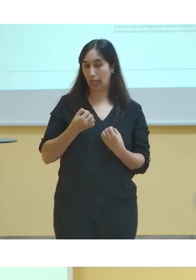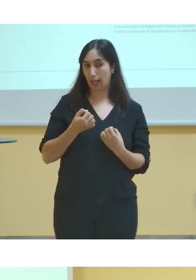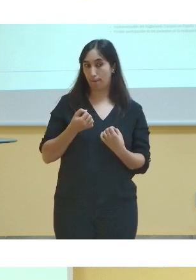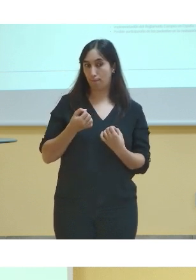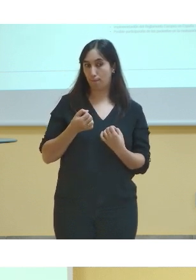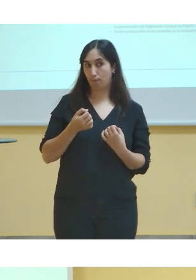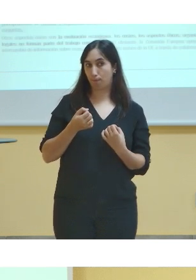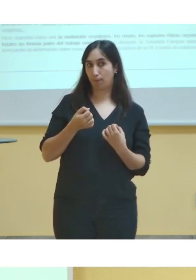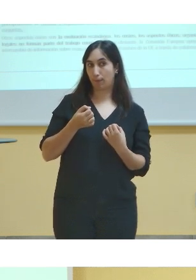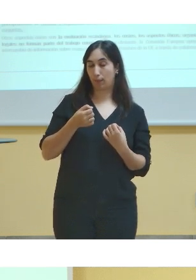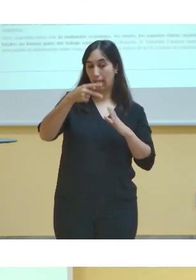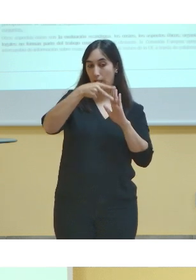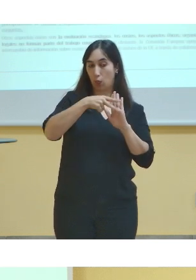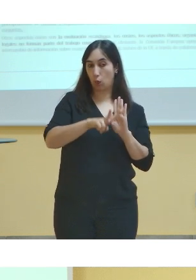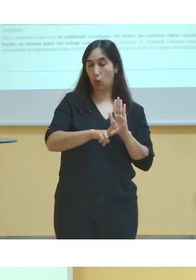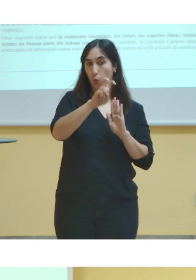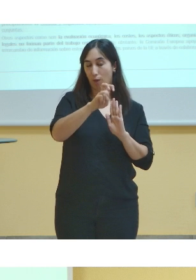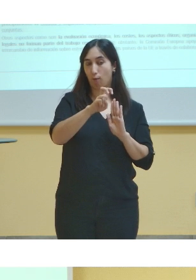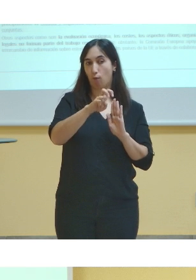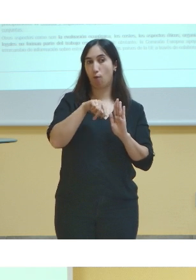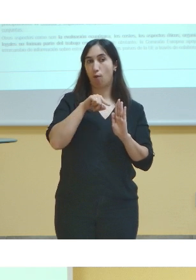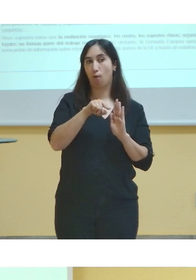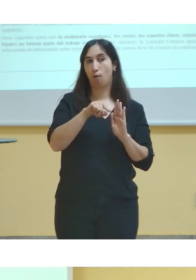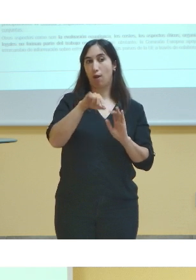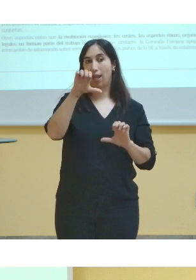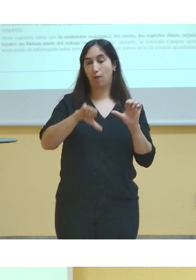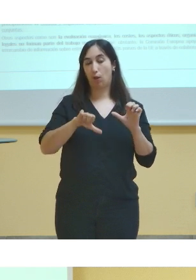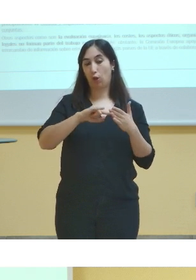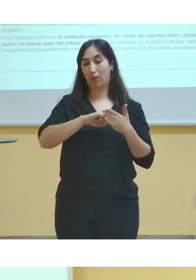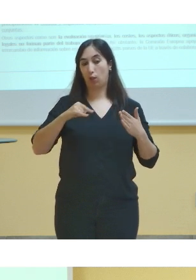este reglamento nuevo de evaluación de tecnologías sanitarias